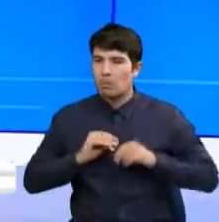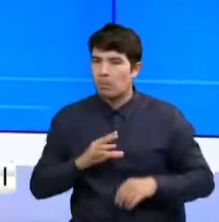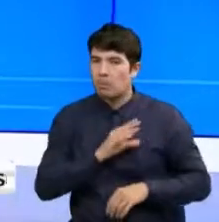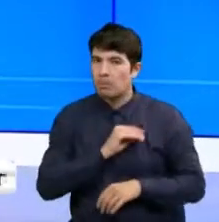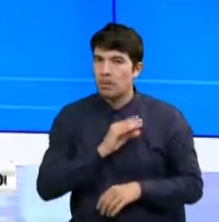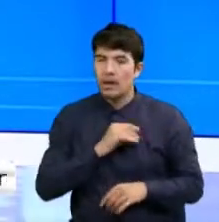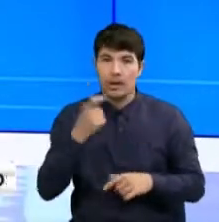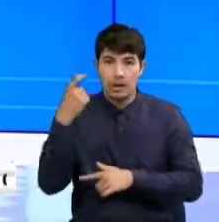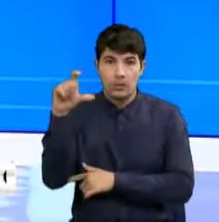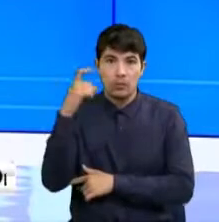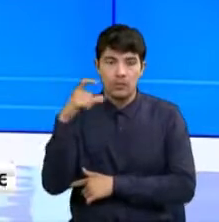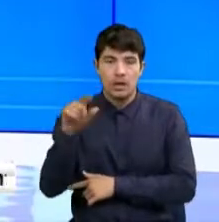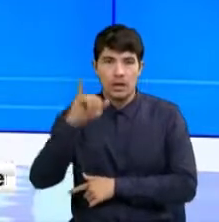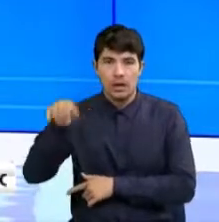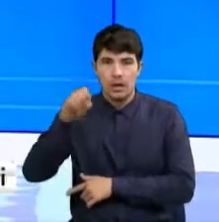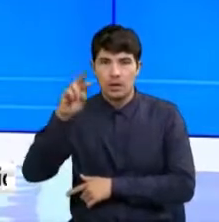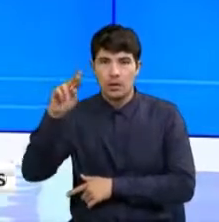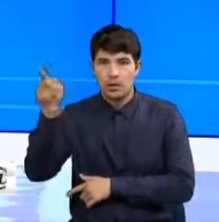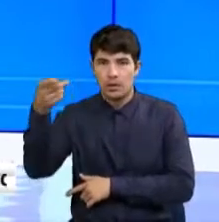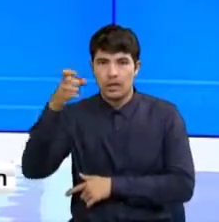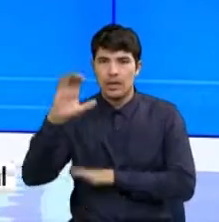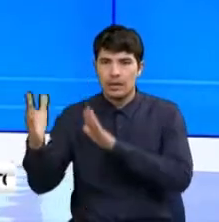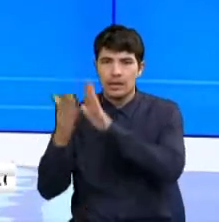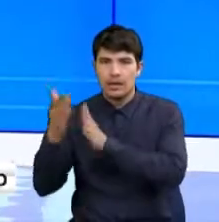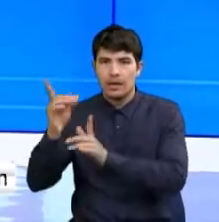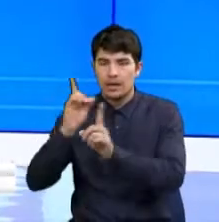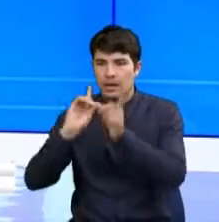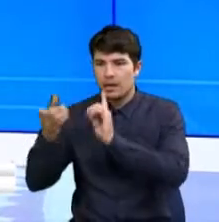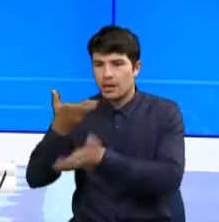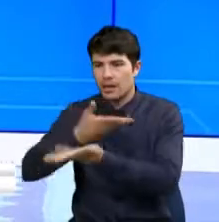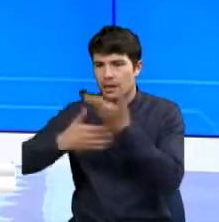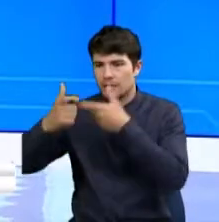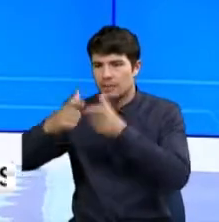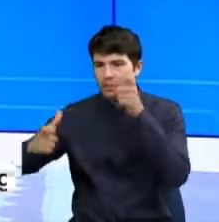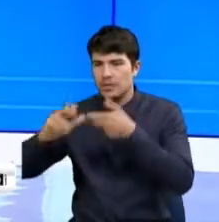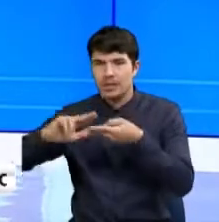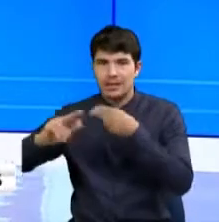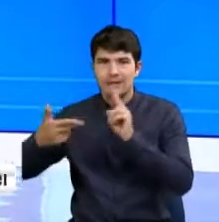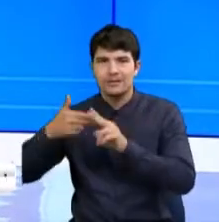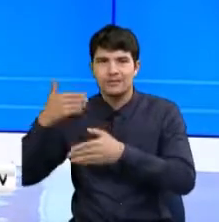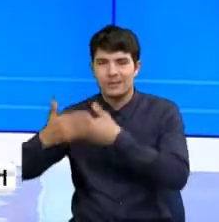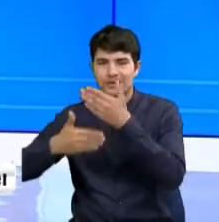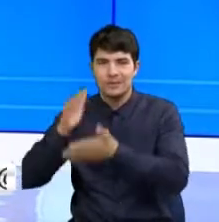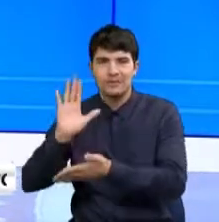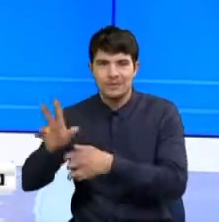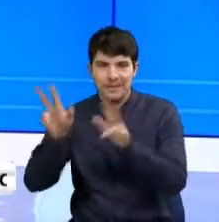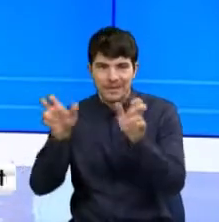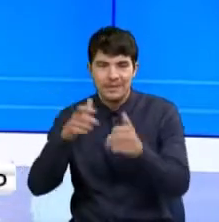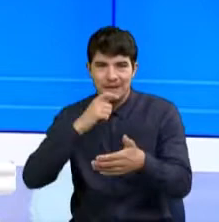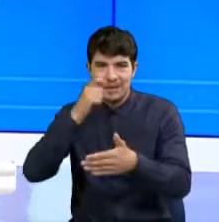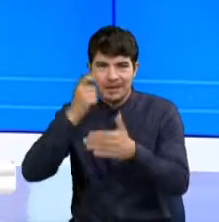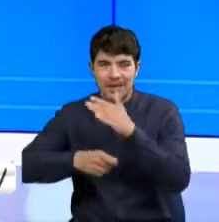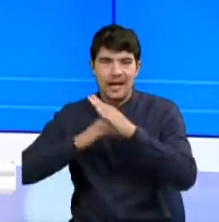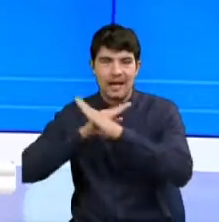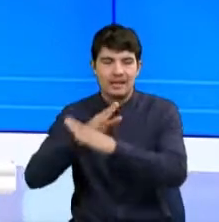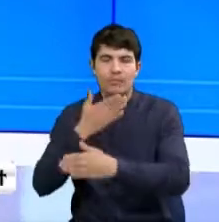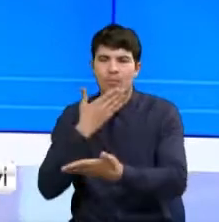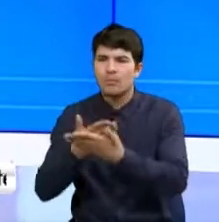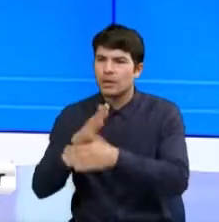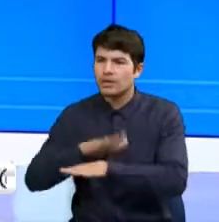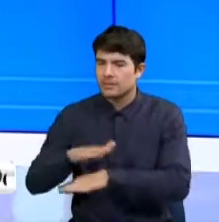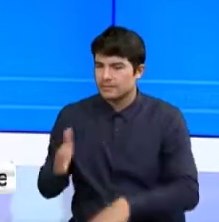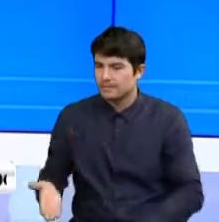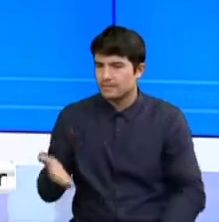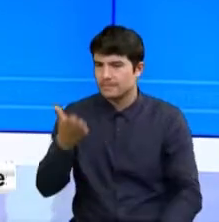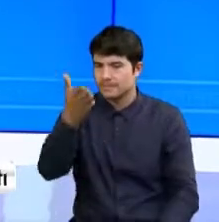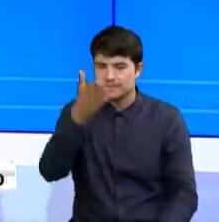en Cúcuta. Jorge Colmenares dialogó precisamente con varios personajes que estuvieron relacionados con el mencionado tema. Jorge, muy buenas tardes. ¿Qué se habló